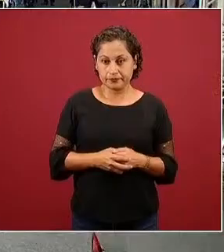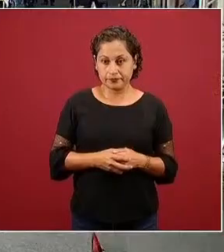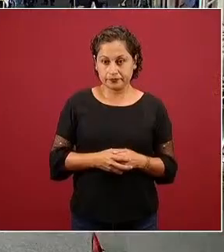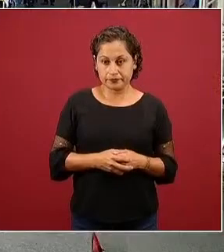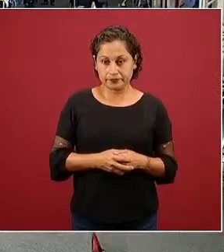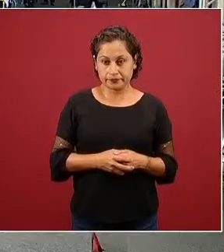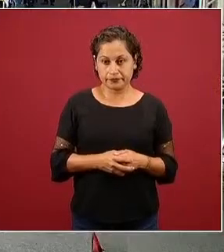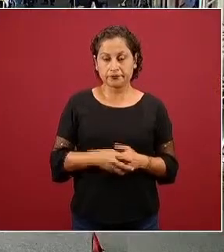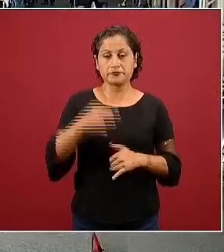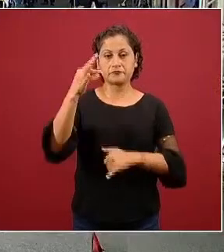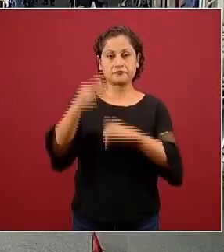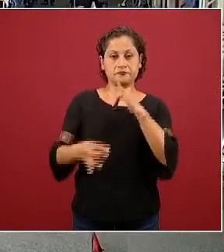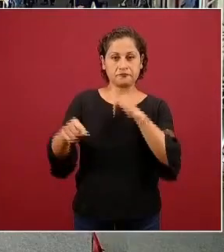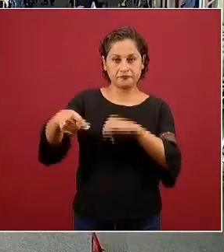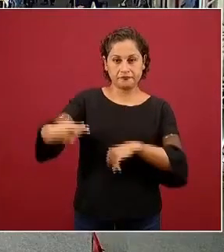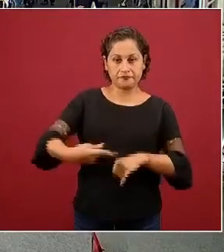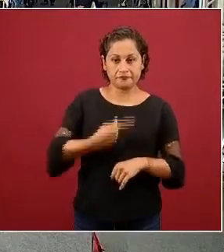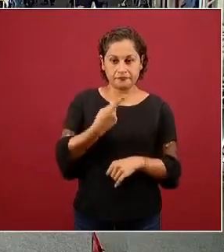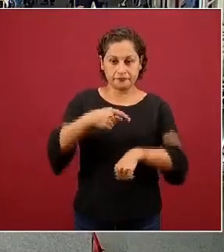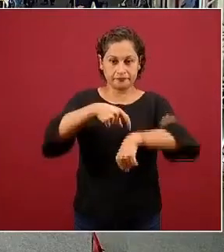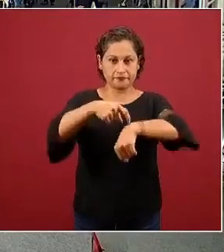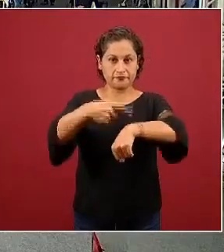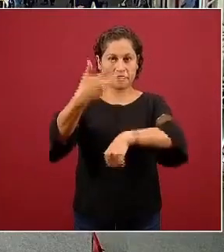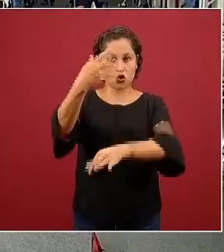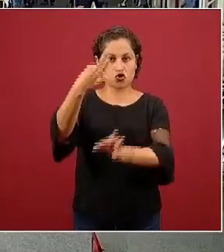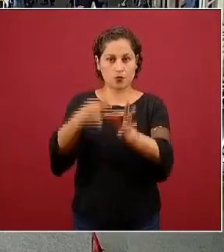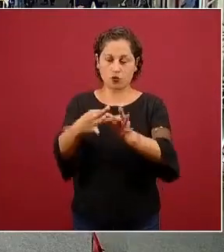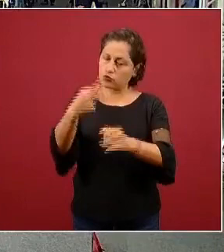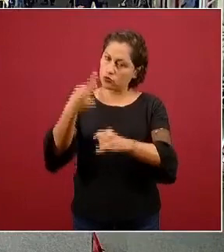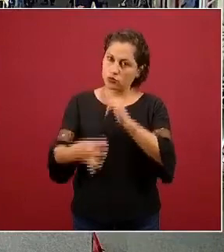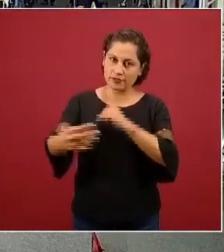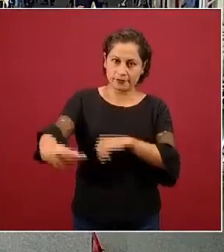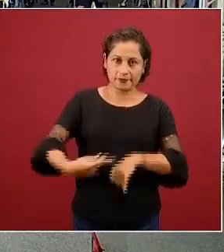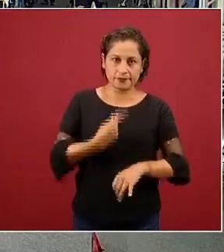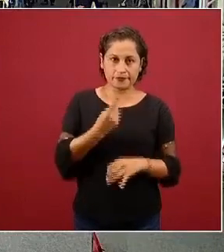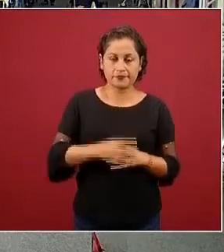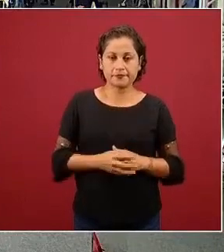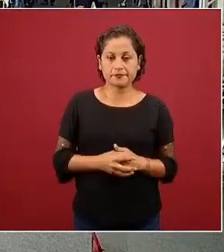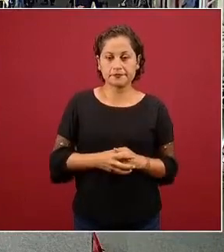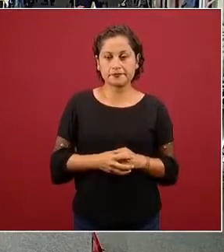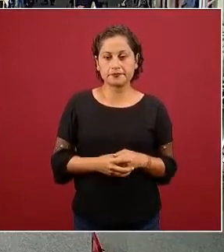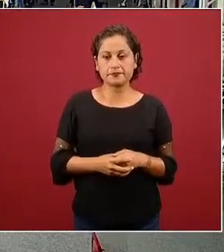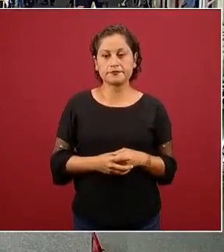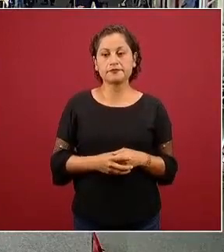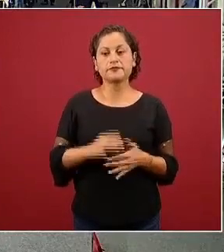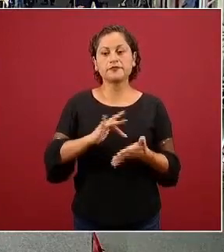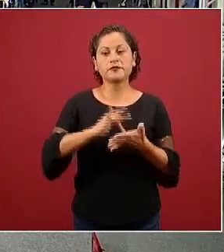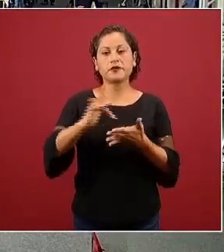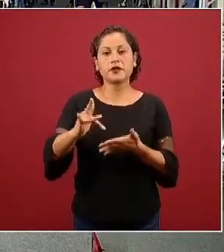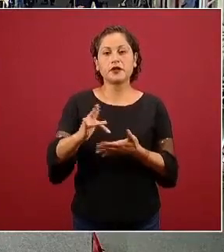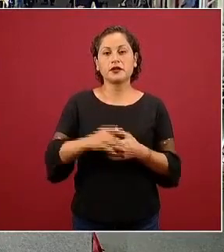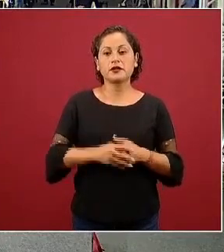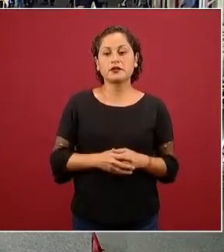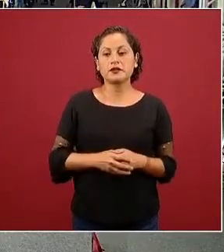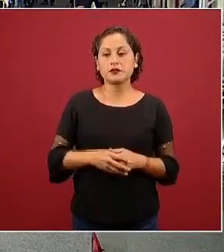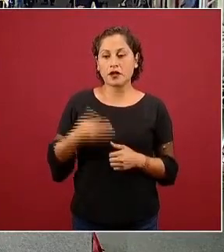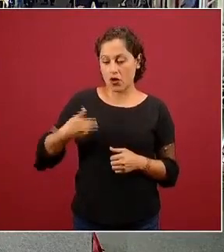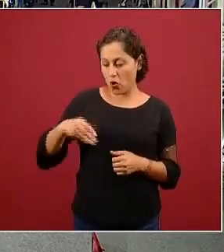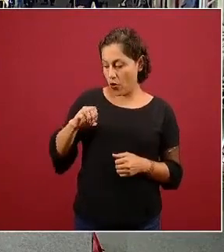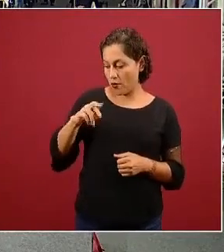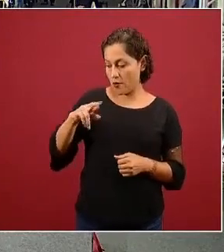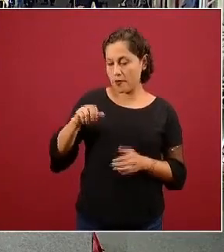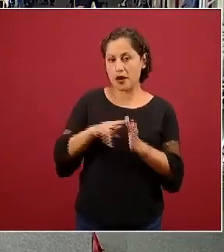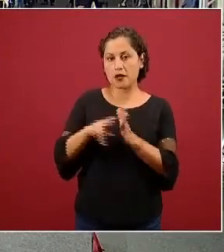Sí, una última pregunta. Son las 8 en punto, pero una última pregunta. Muchas gracias. Omar Quiroga, de Reporte